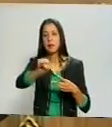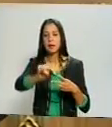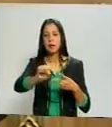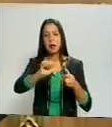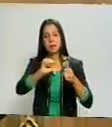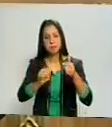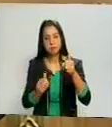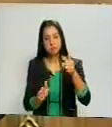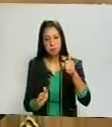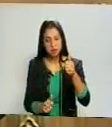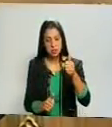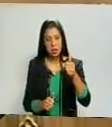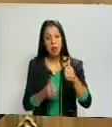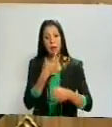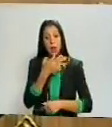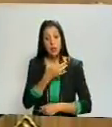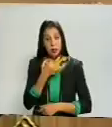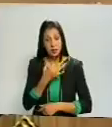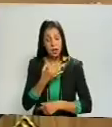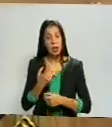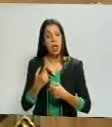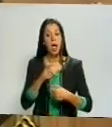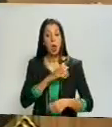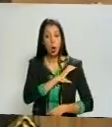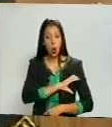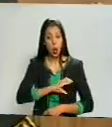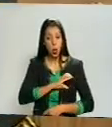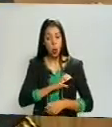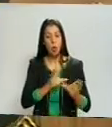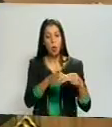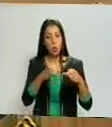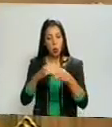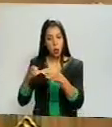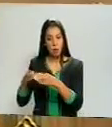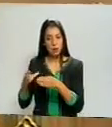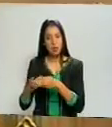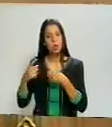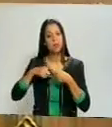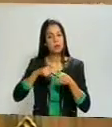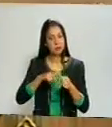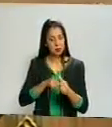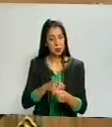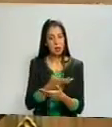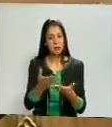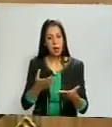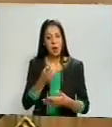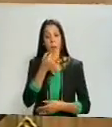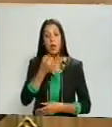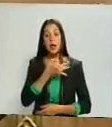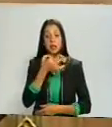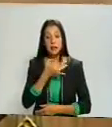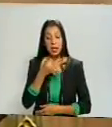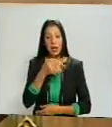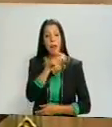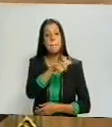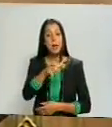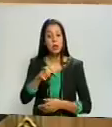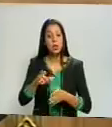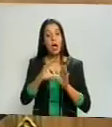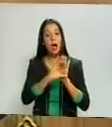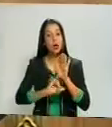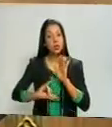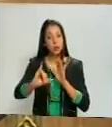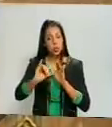las distintas comisiones que integran la Asamblea Nacional Constituyente y todos los constituyentes que tengo el